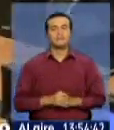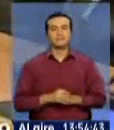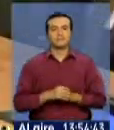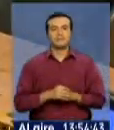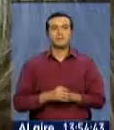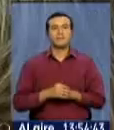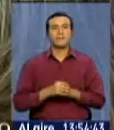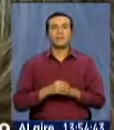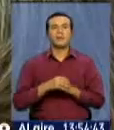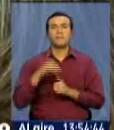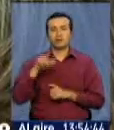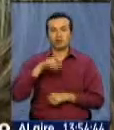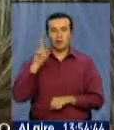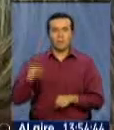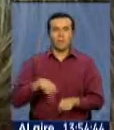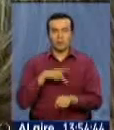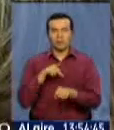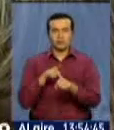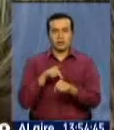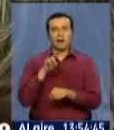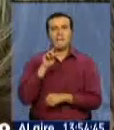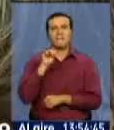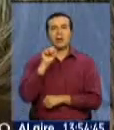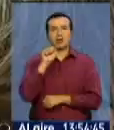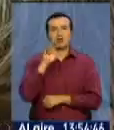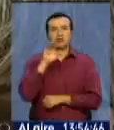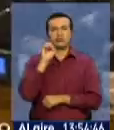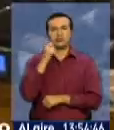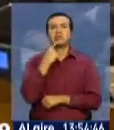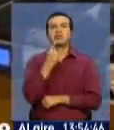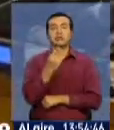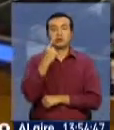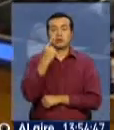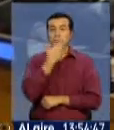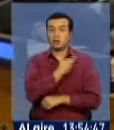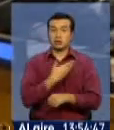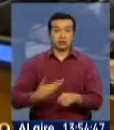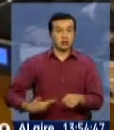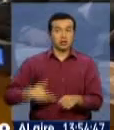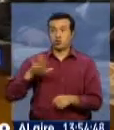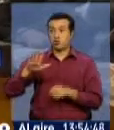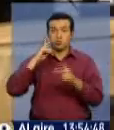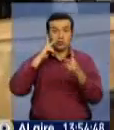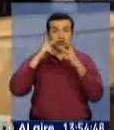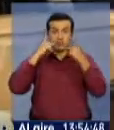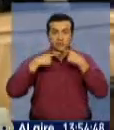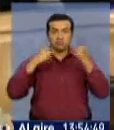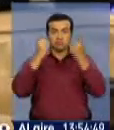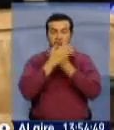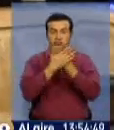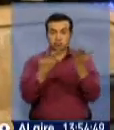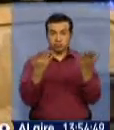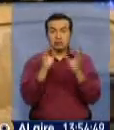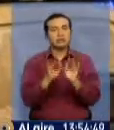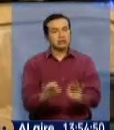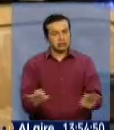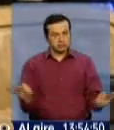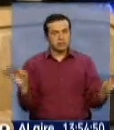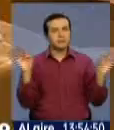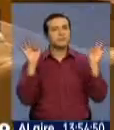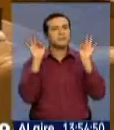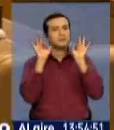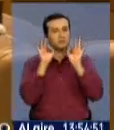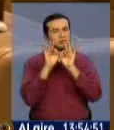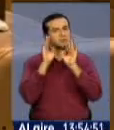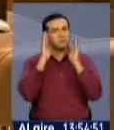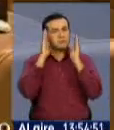el internacionalista Carlos Estarellas, la presencia y visión del gobernante ecuatoriano en dicho escenario era necesaria y